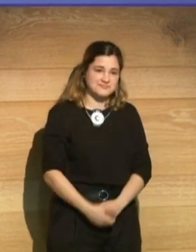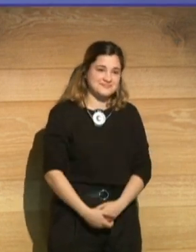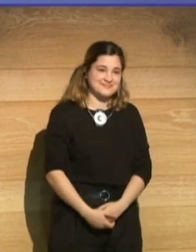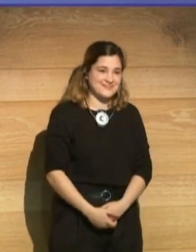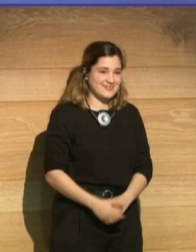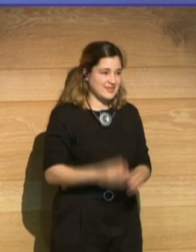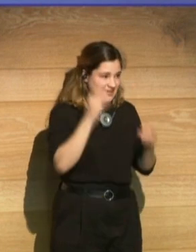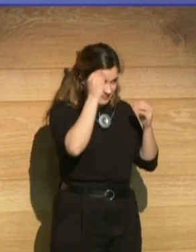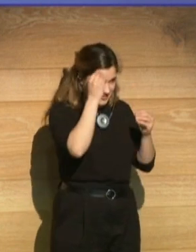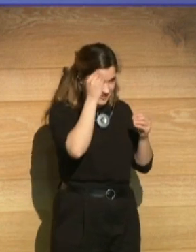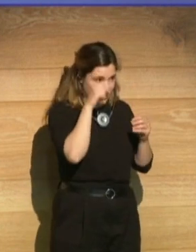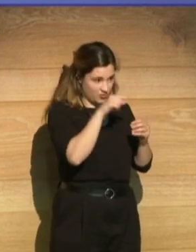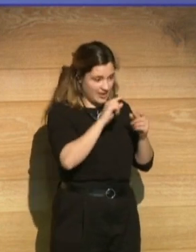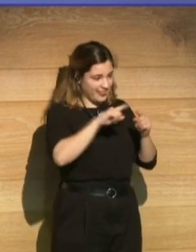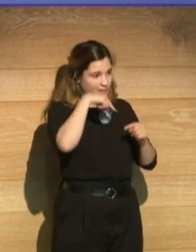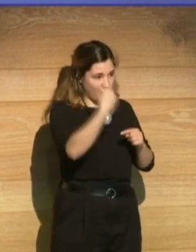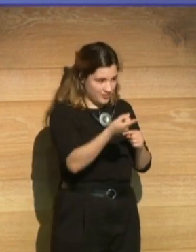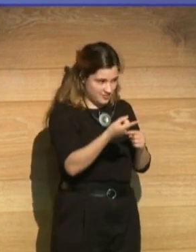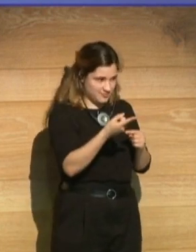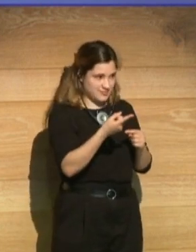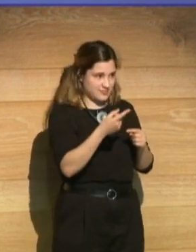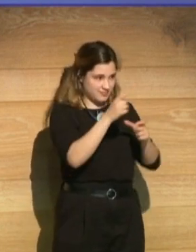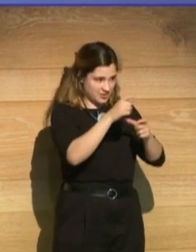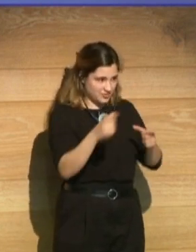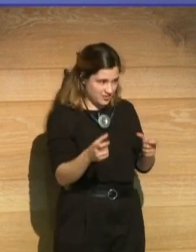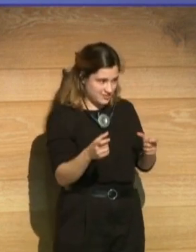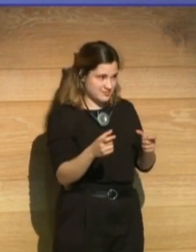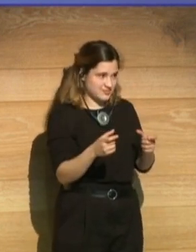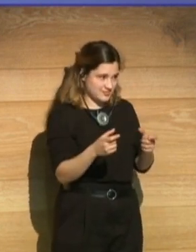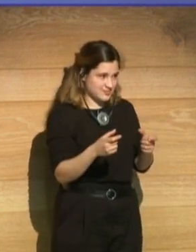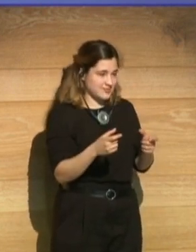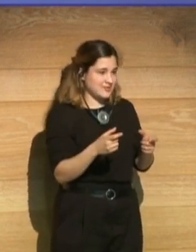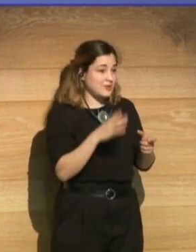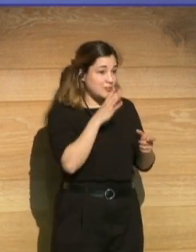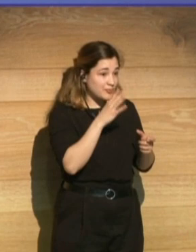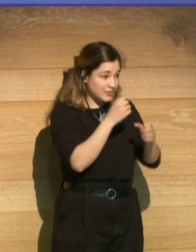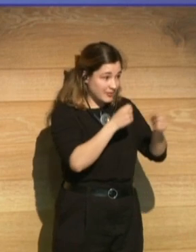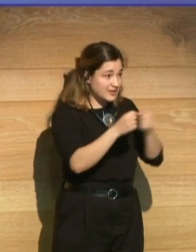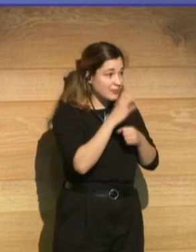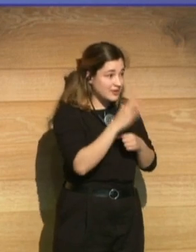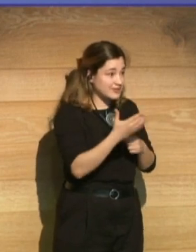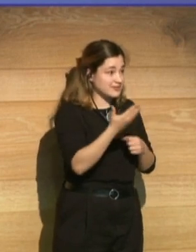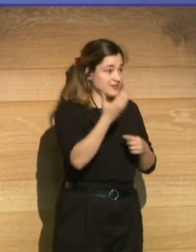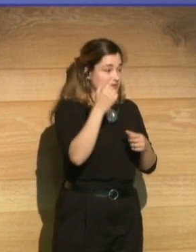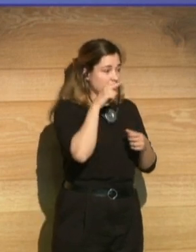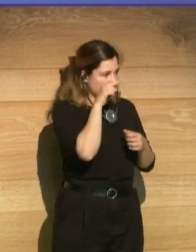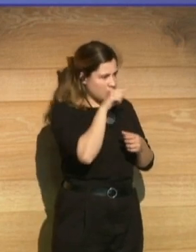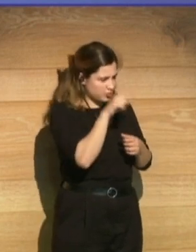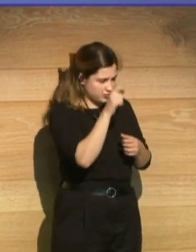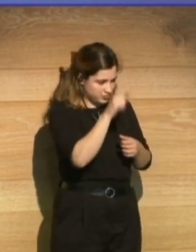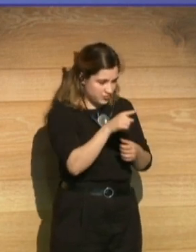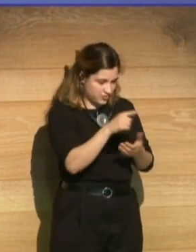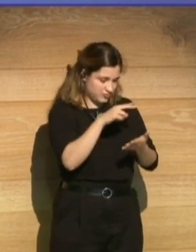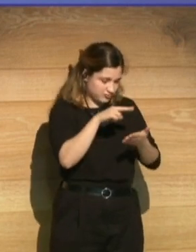Póngase en la piel de quienes vendrán después de usted, porque para reconstruir lo que está pasando, lo que pasó entonces, usted ha visto diarios, libros, informes de transcripciones